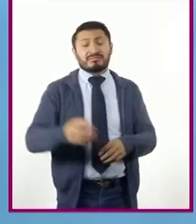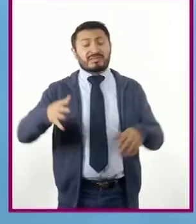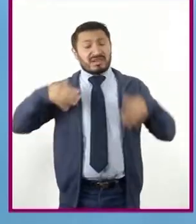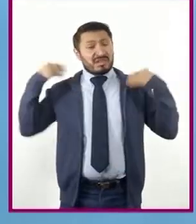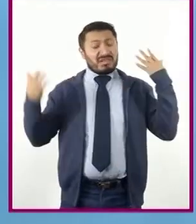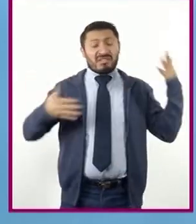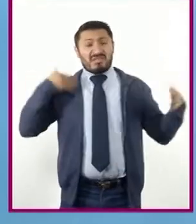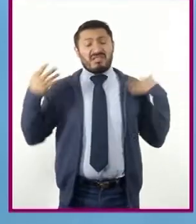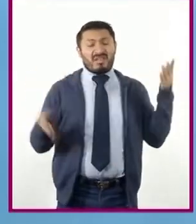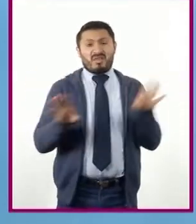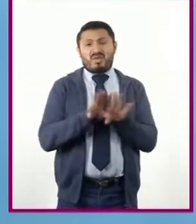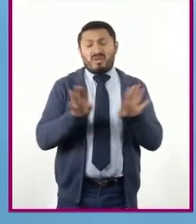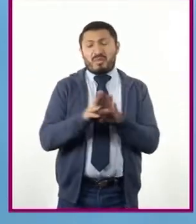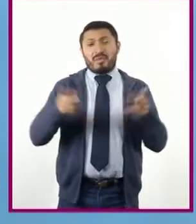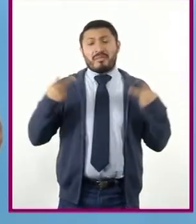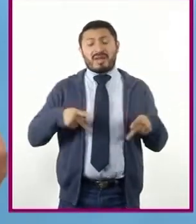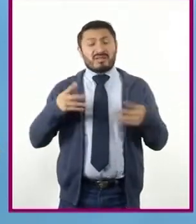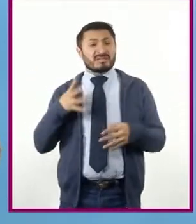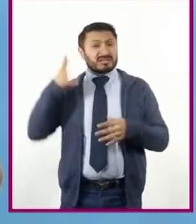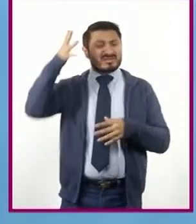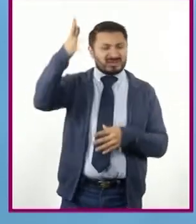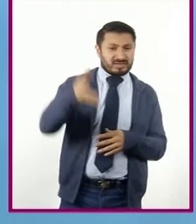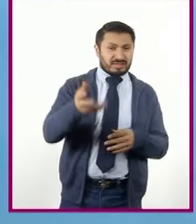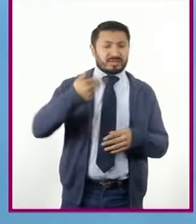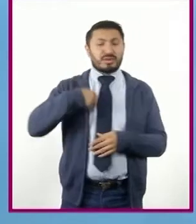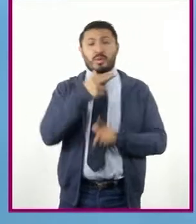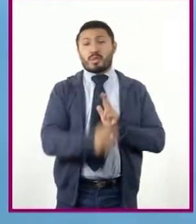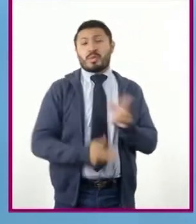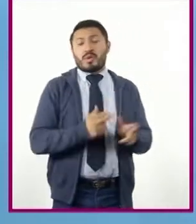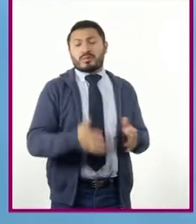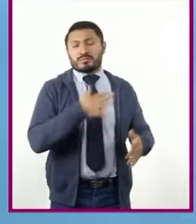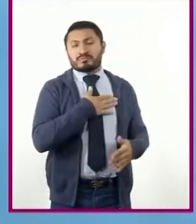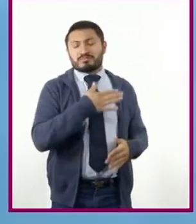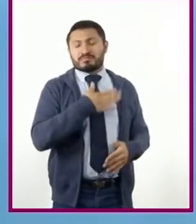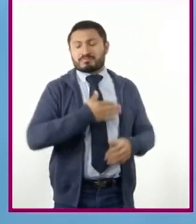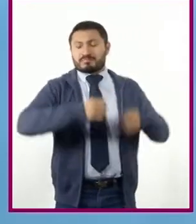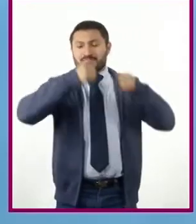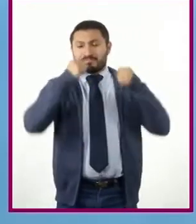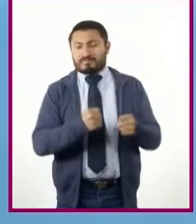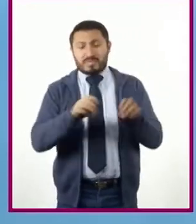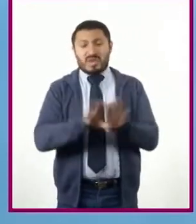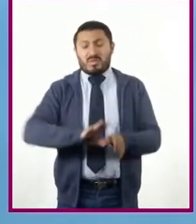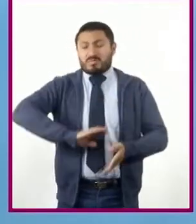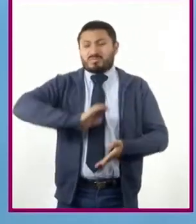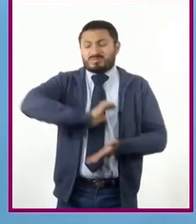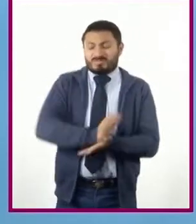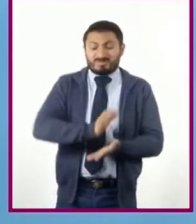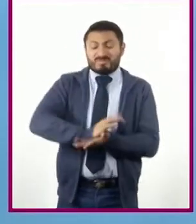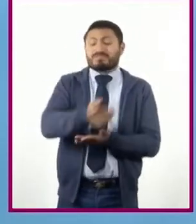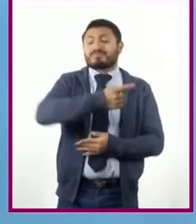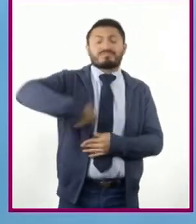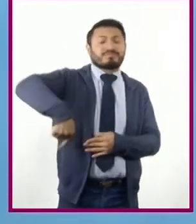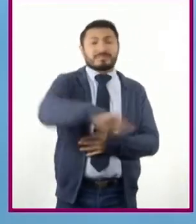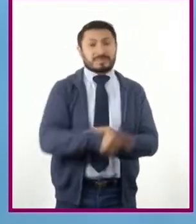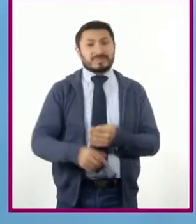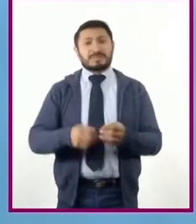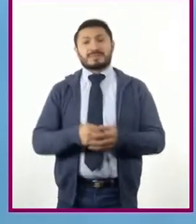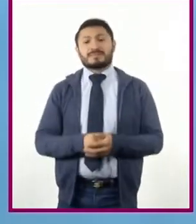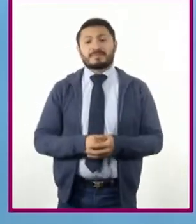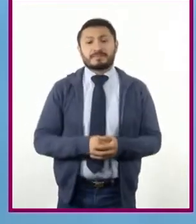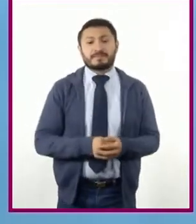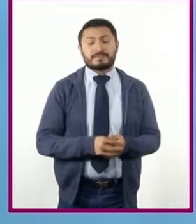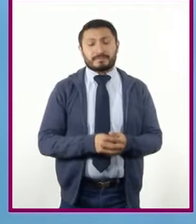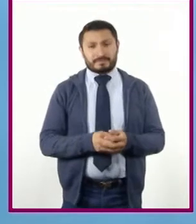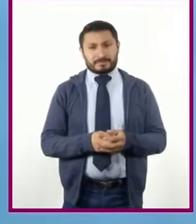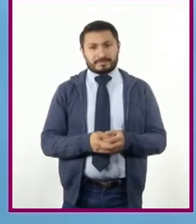que huelen el horizonte, en las locomotoras de pecho ancho que pisan como enormes caballos de acero, embridados de tubos